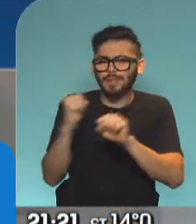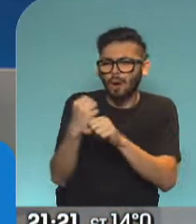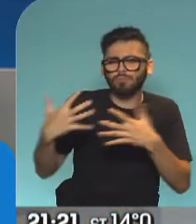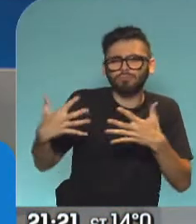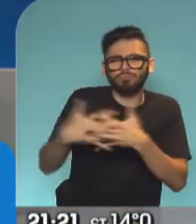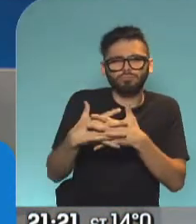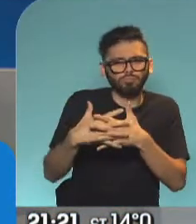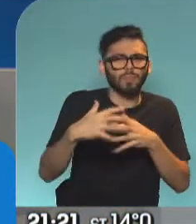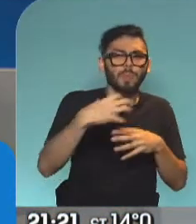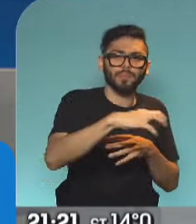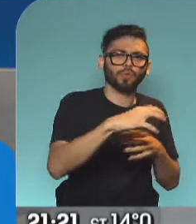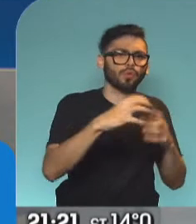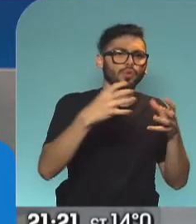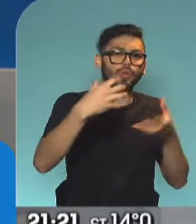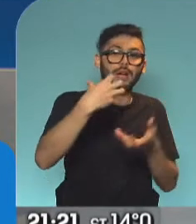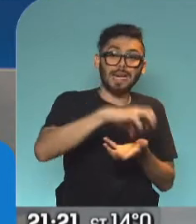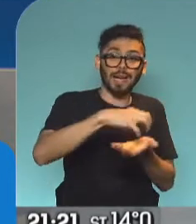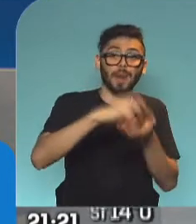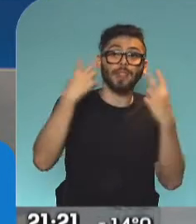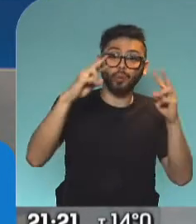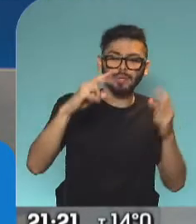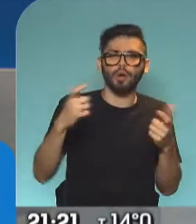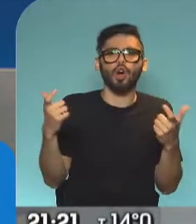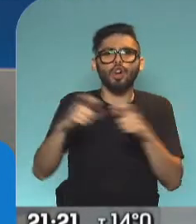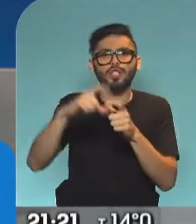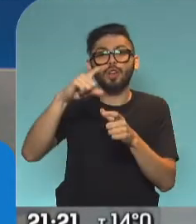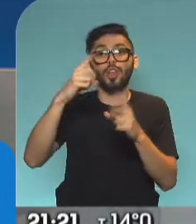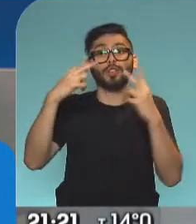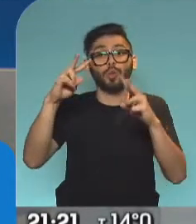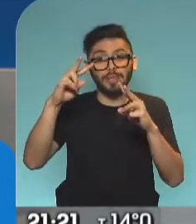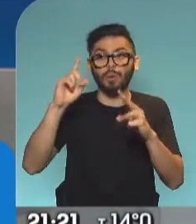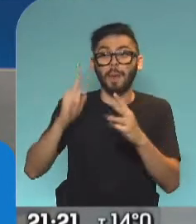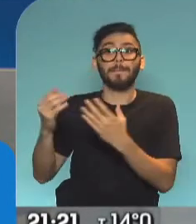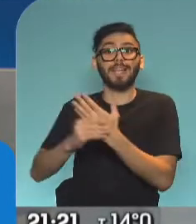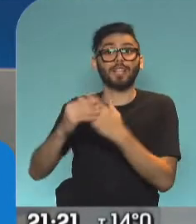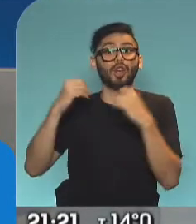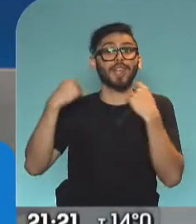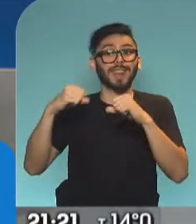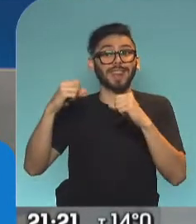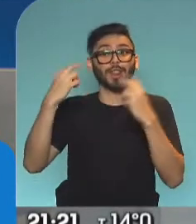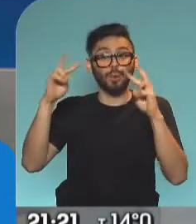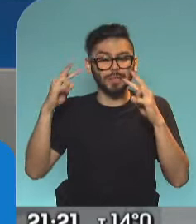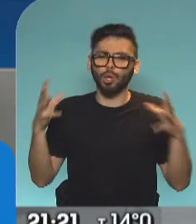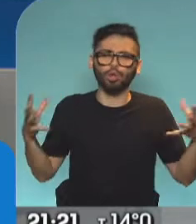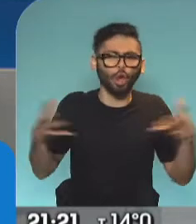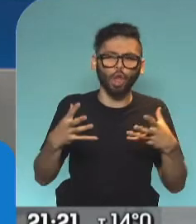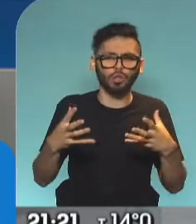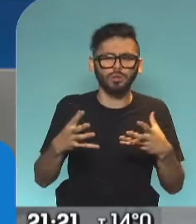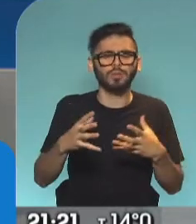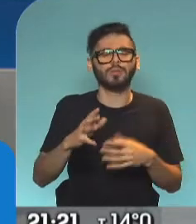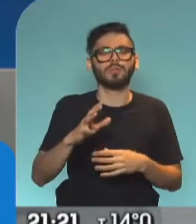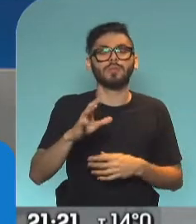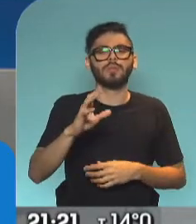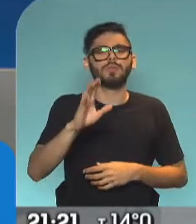Cámara Argentina de Turismo, el Consejo Federal de Turismo y el Ministerio de Turismo, Deportes de la Nación. Cuando hablamos de responsabilidad, ¿a quiénes incluimos?